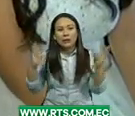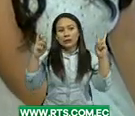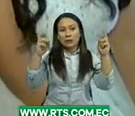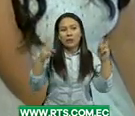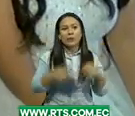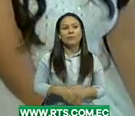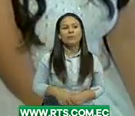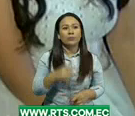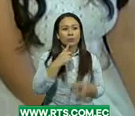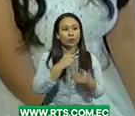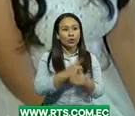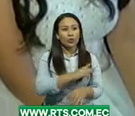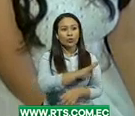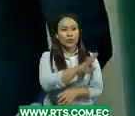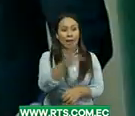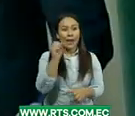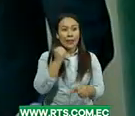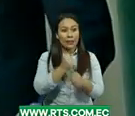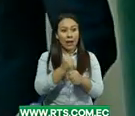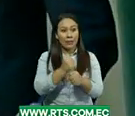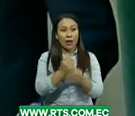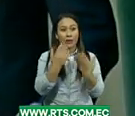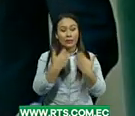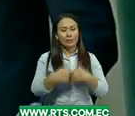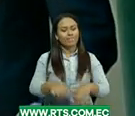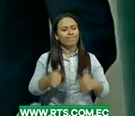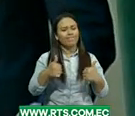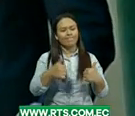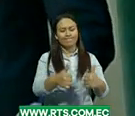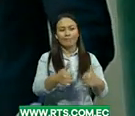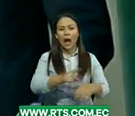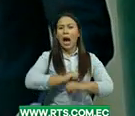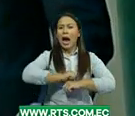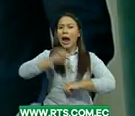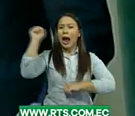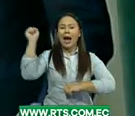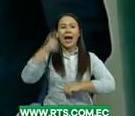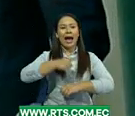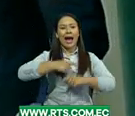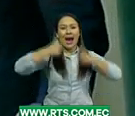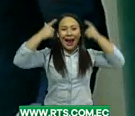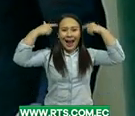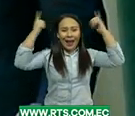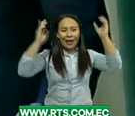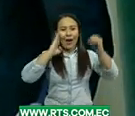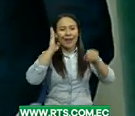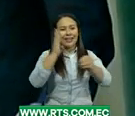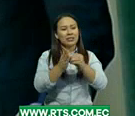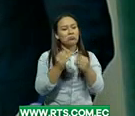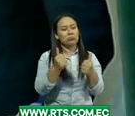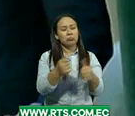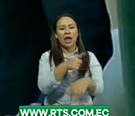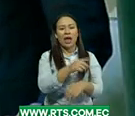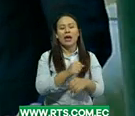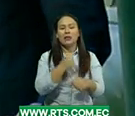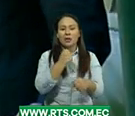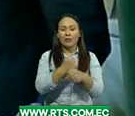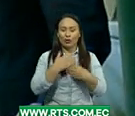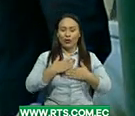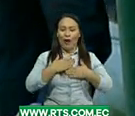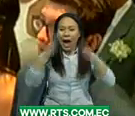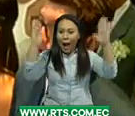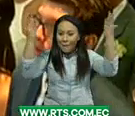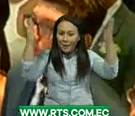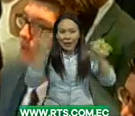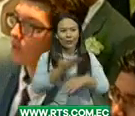el hecho que ustedes hayan tenido éxito demuestra su compromiso y su disciplina. Les aplaudo y